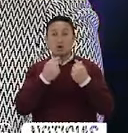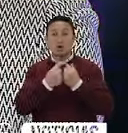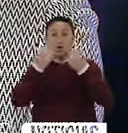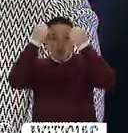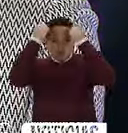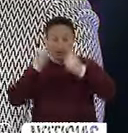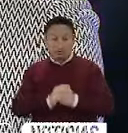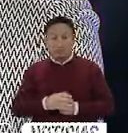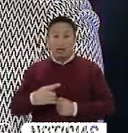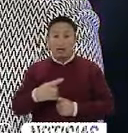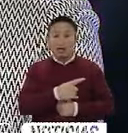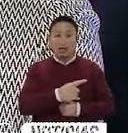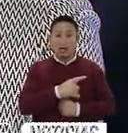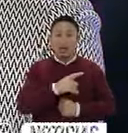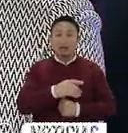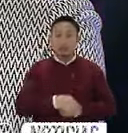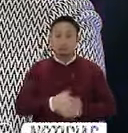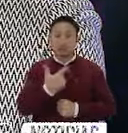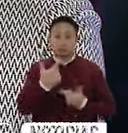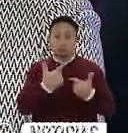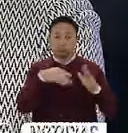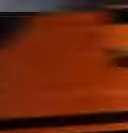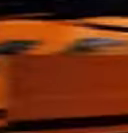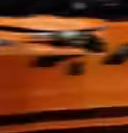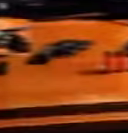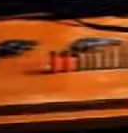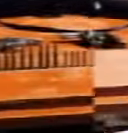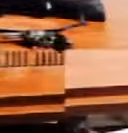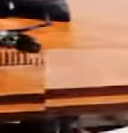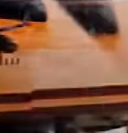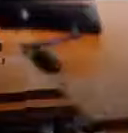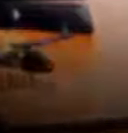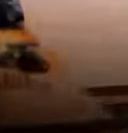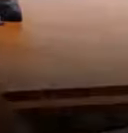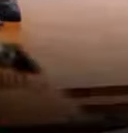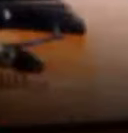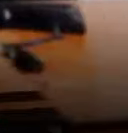tienen para guardar el arsenal bélico.